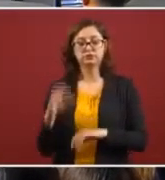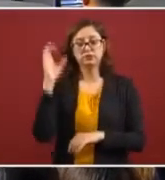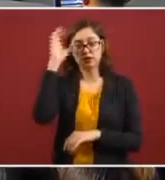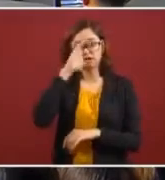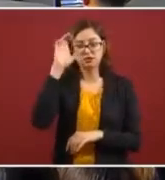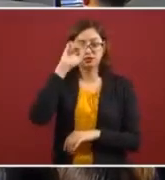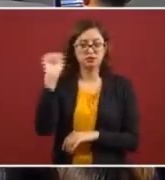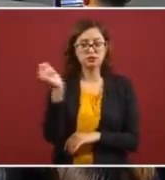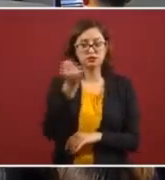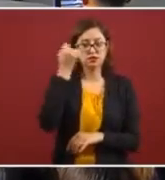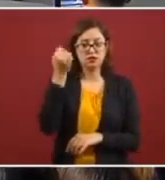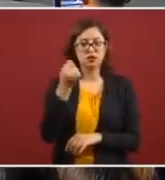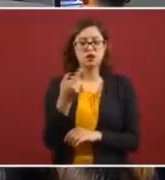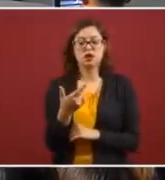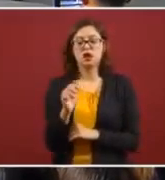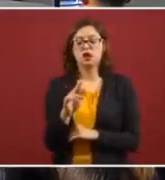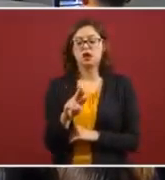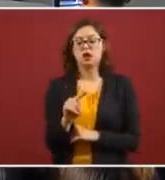disrespectful.